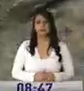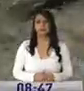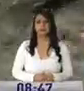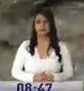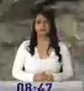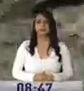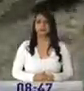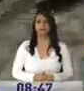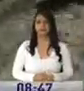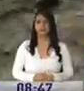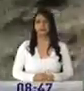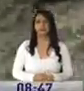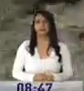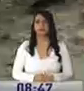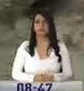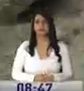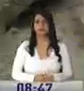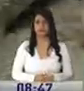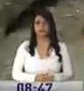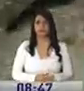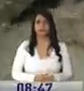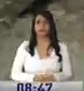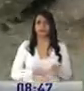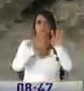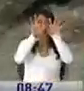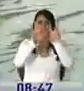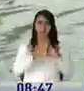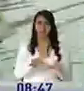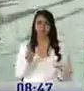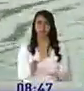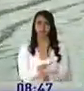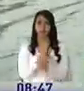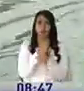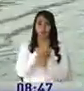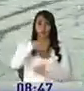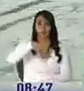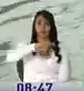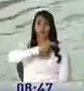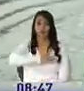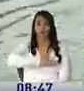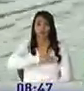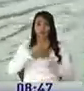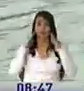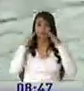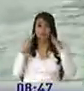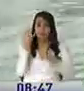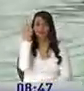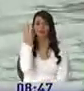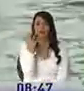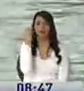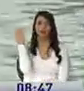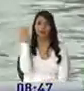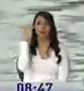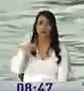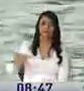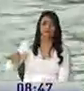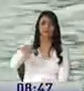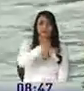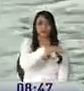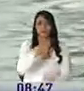complicaciones es así que la Secretaría de Seguridad y gobernabilidad Atendió 15 emergencias en todo el distrito